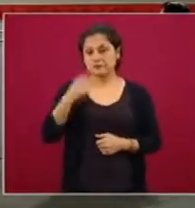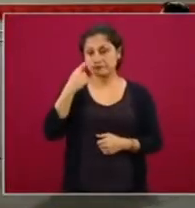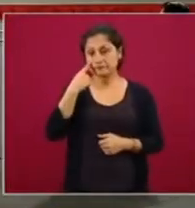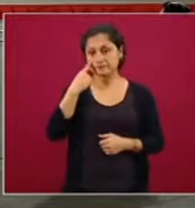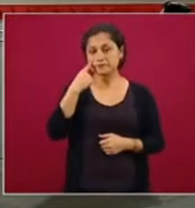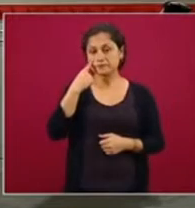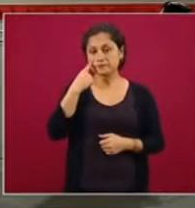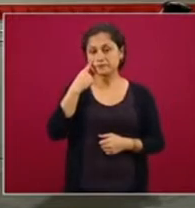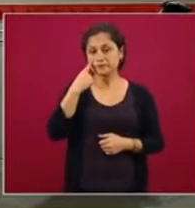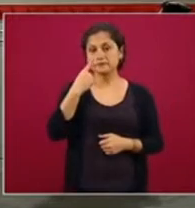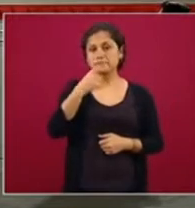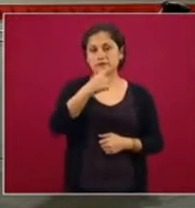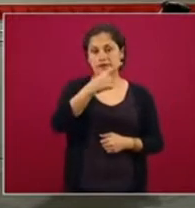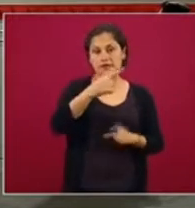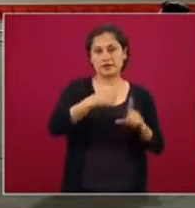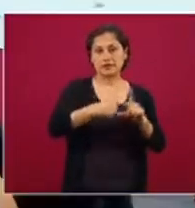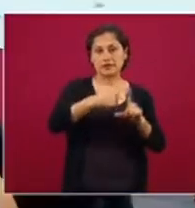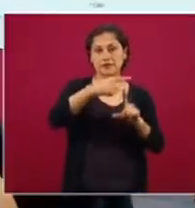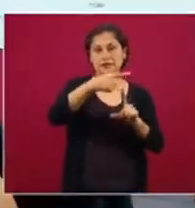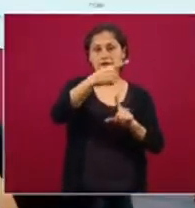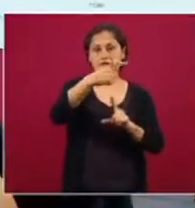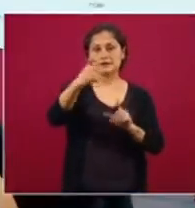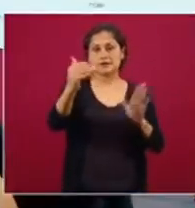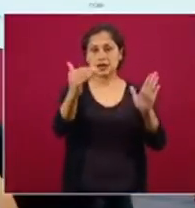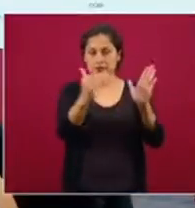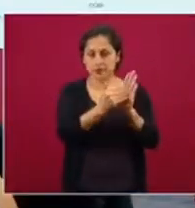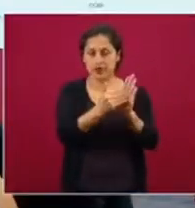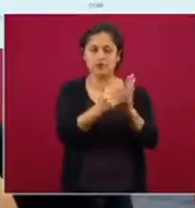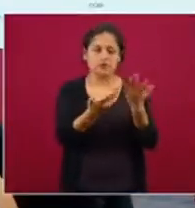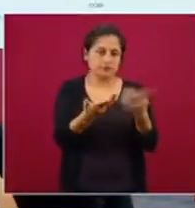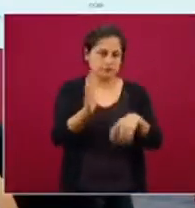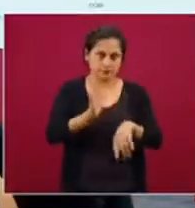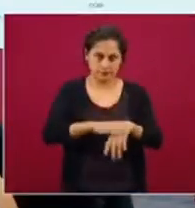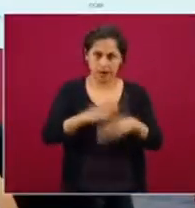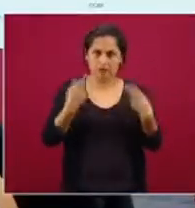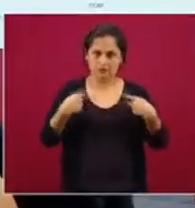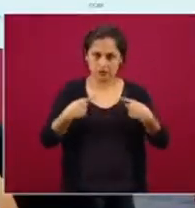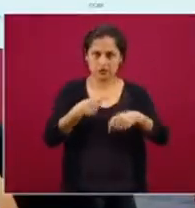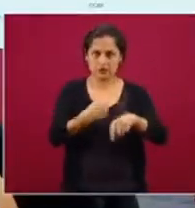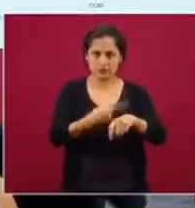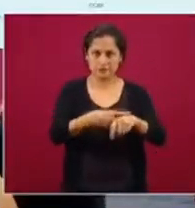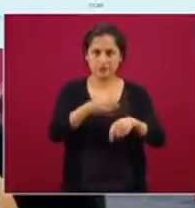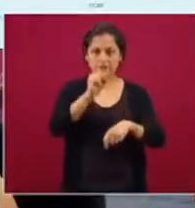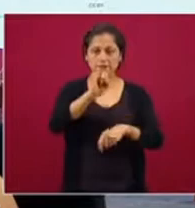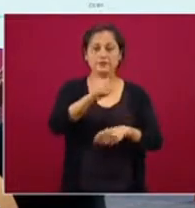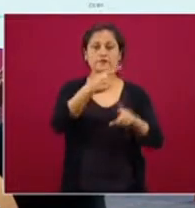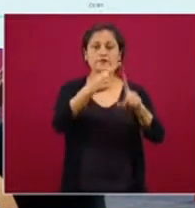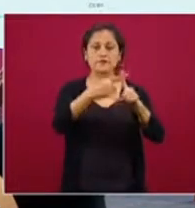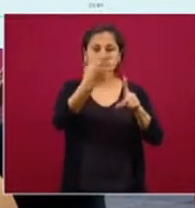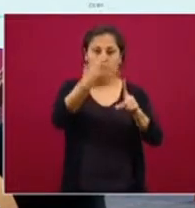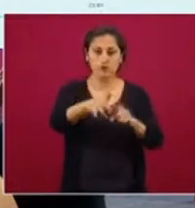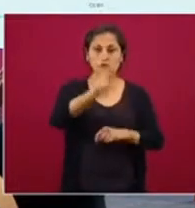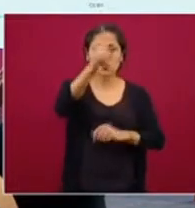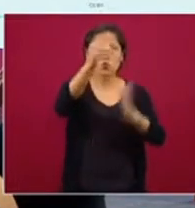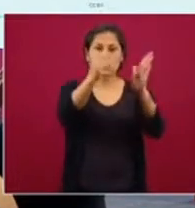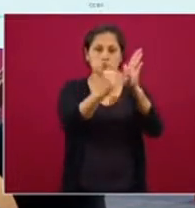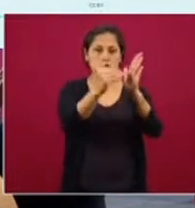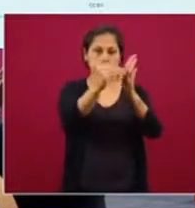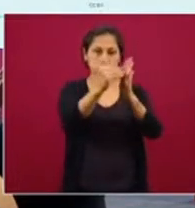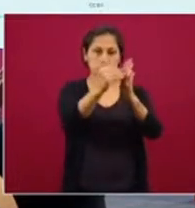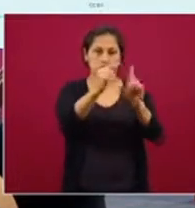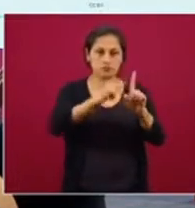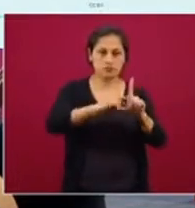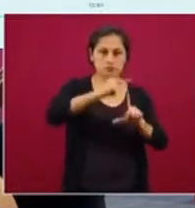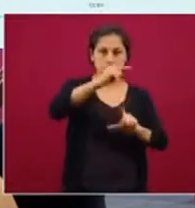se multiplicó 10 veces, aunque son más personas obviamente, de aquí a aquí 1 millón, etcétera. En